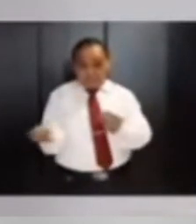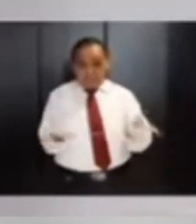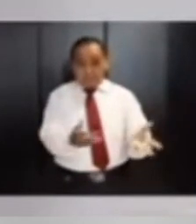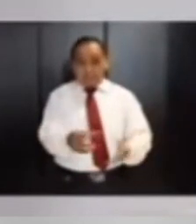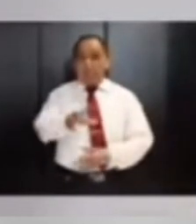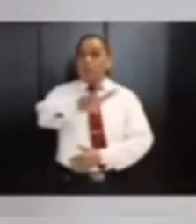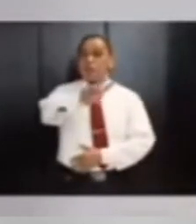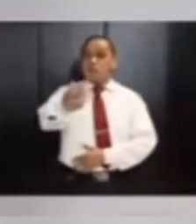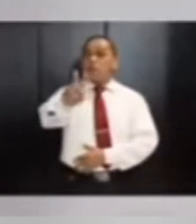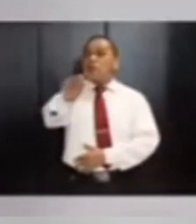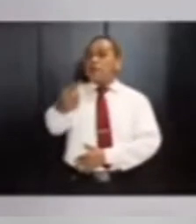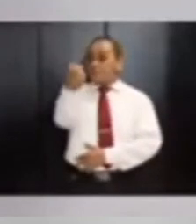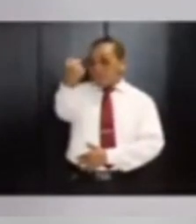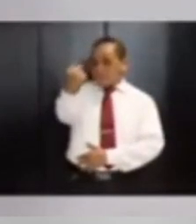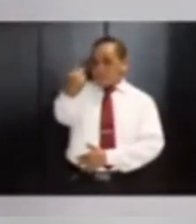291